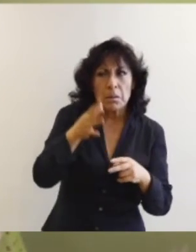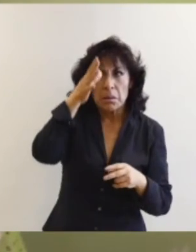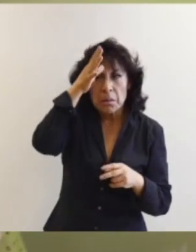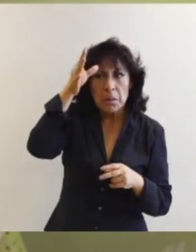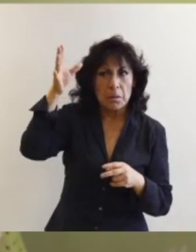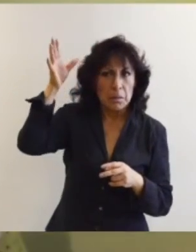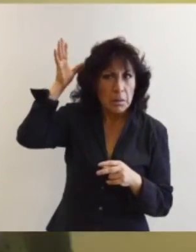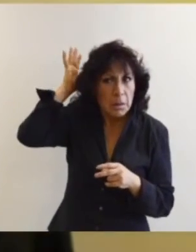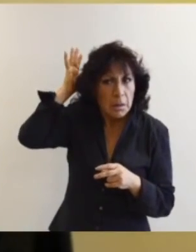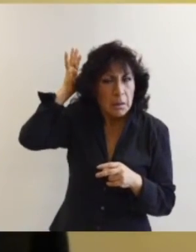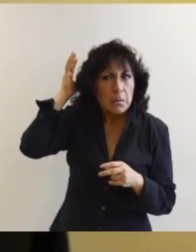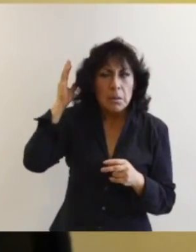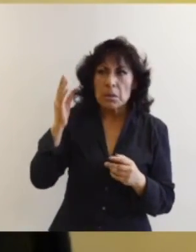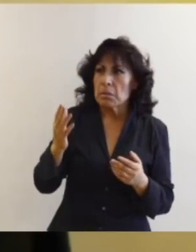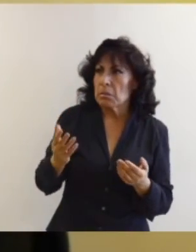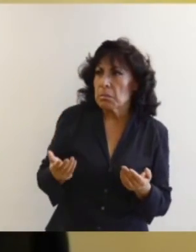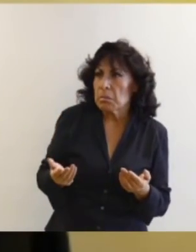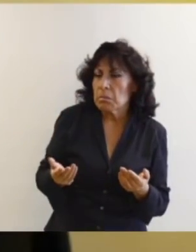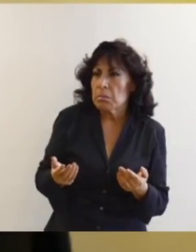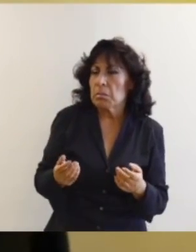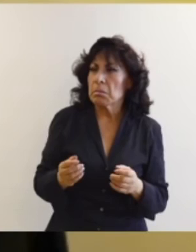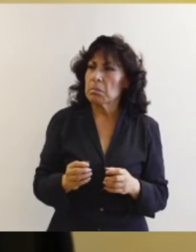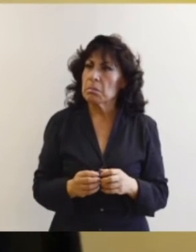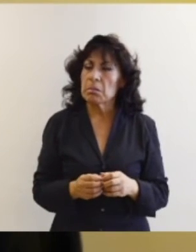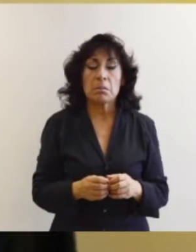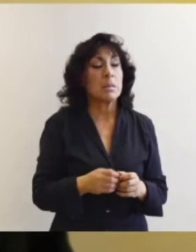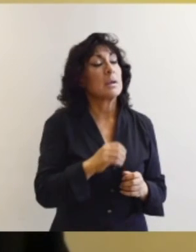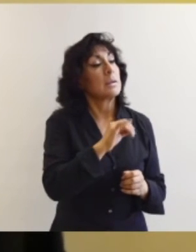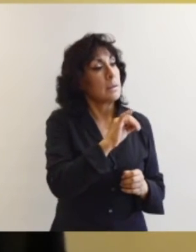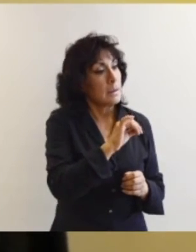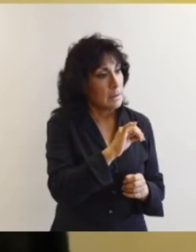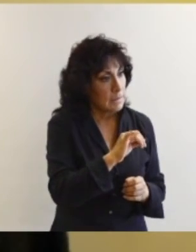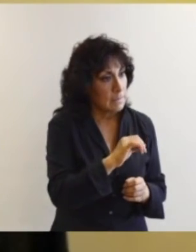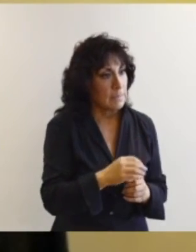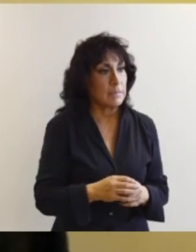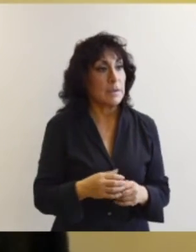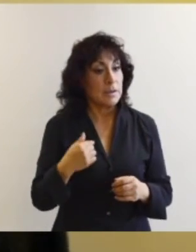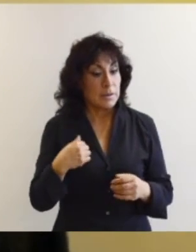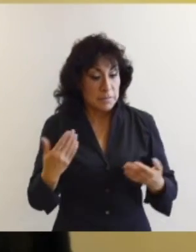Cuauhtémoc? Sí. Permítame presentarme.